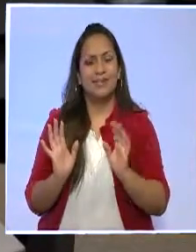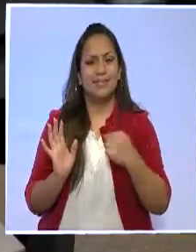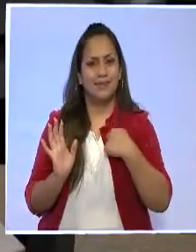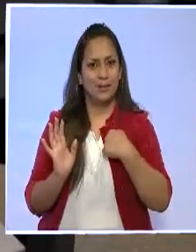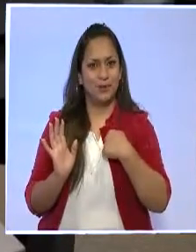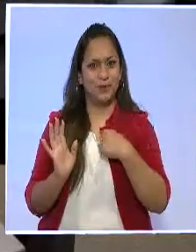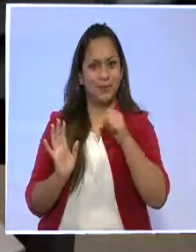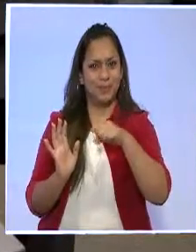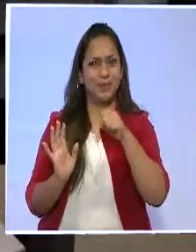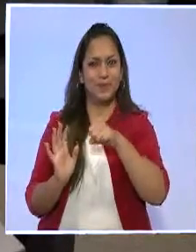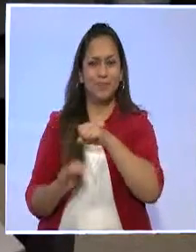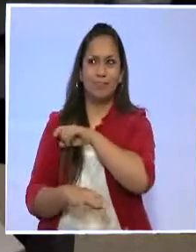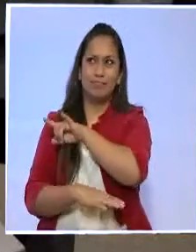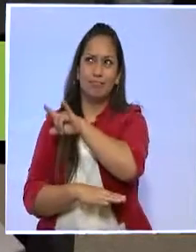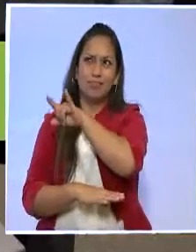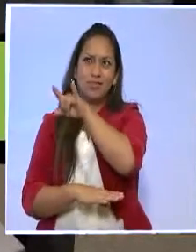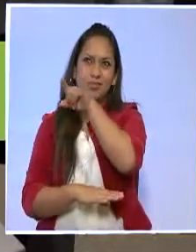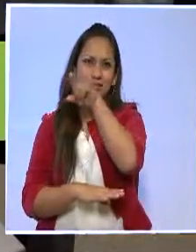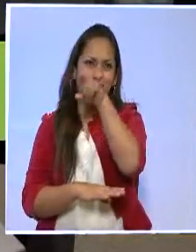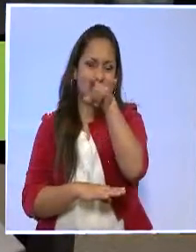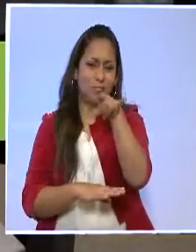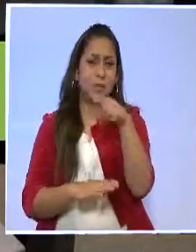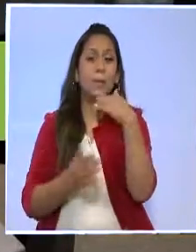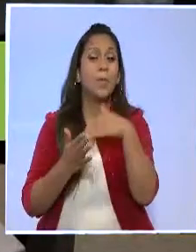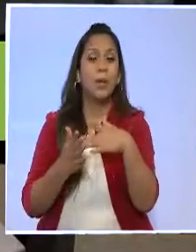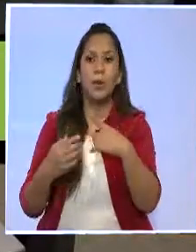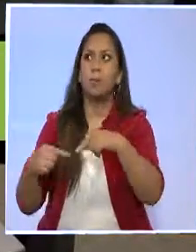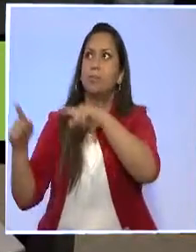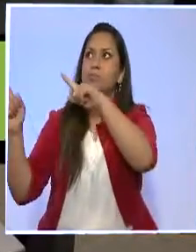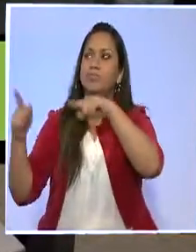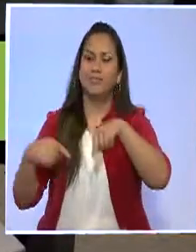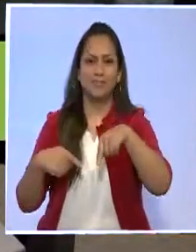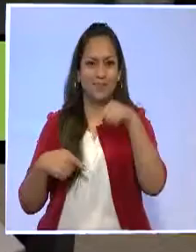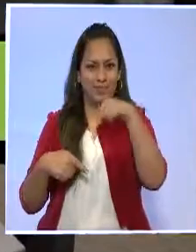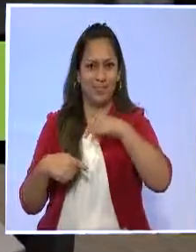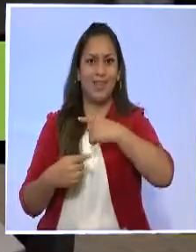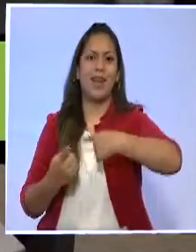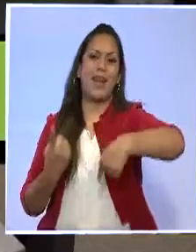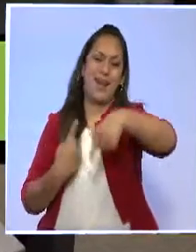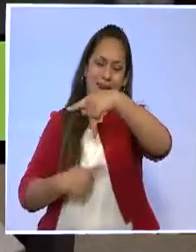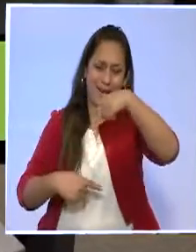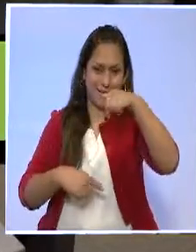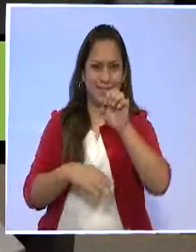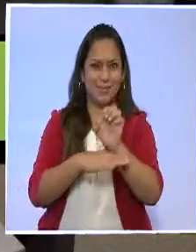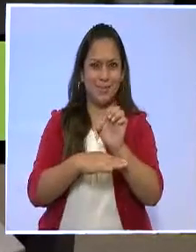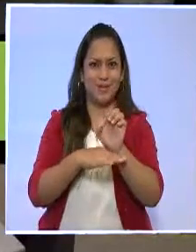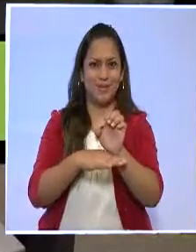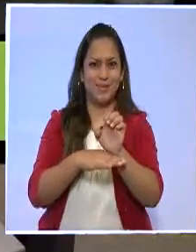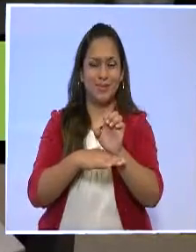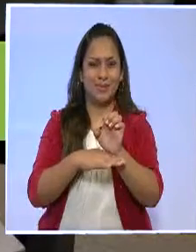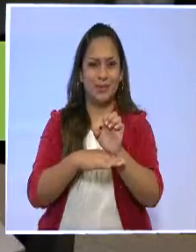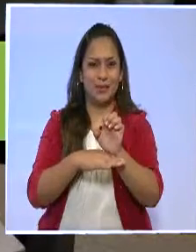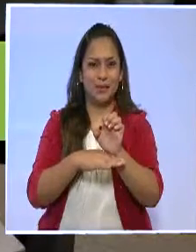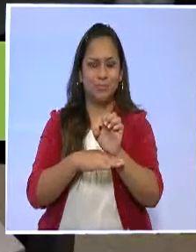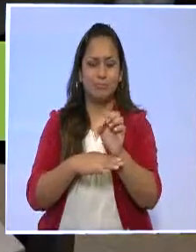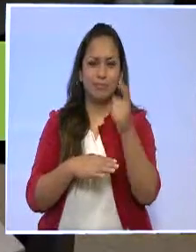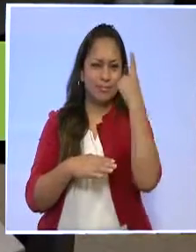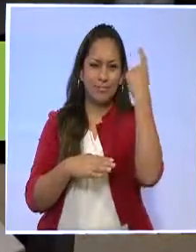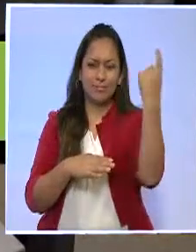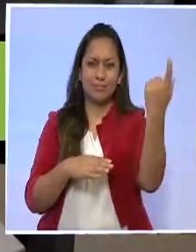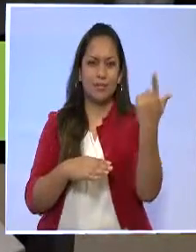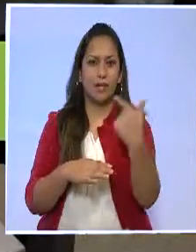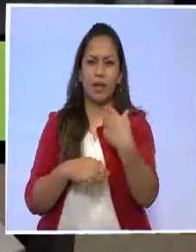digo cuando un migrante sal y regresa a su tierra eso imagines a los que pasan